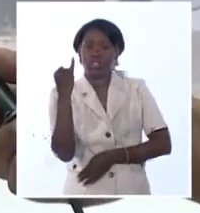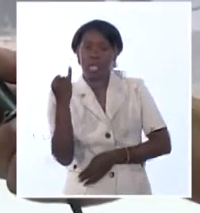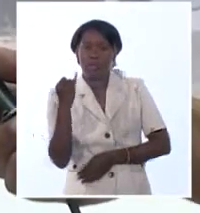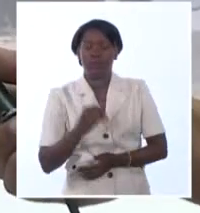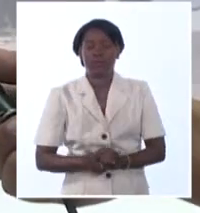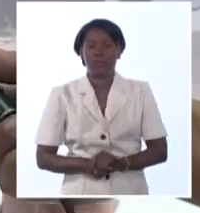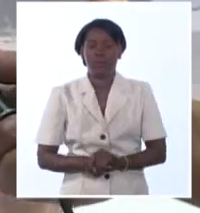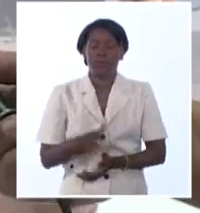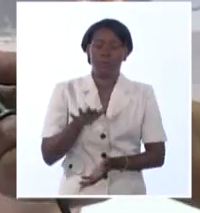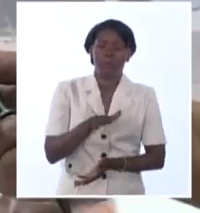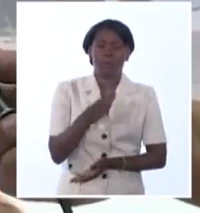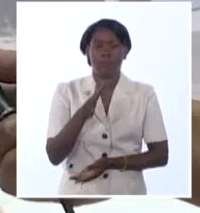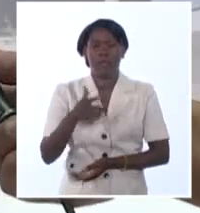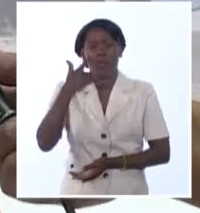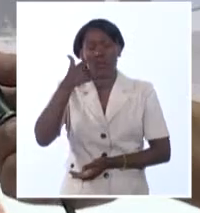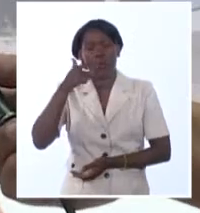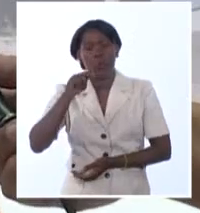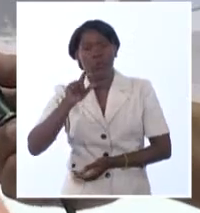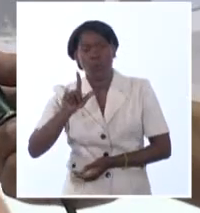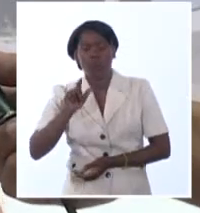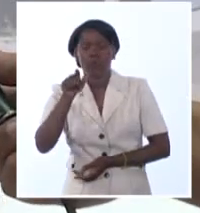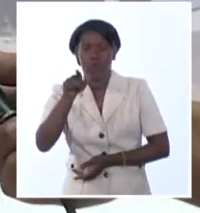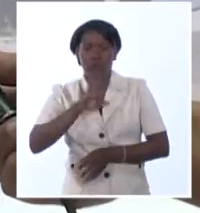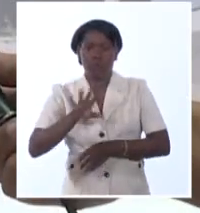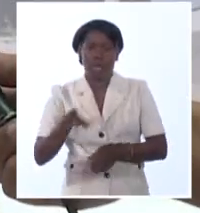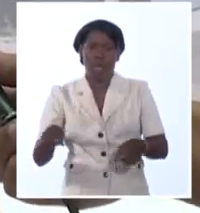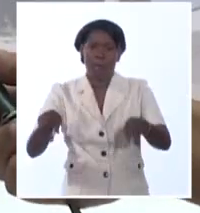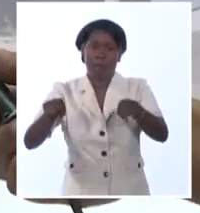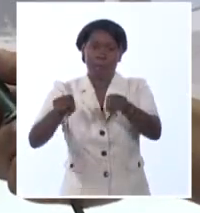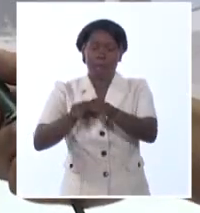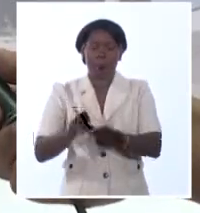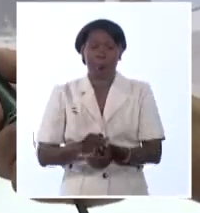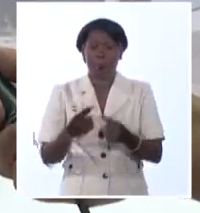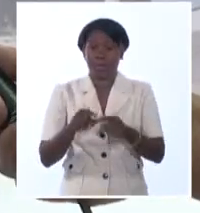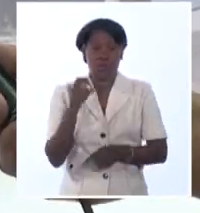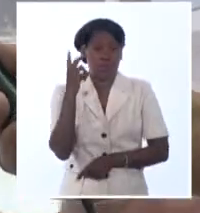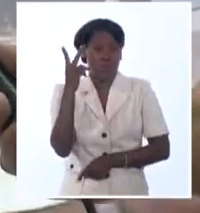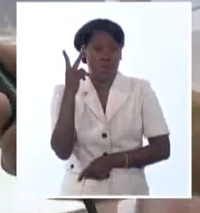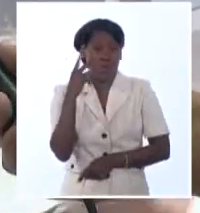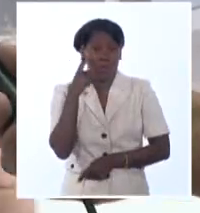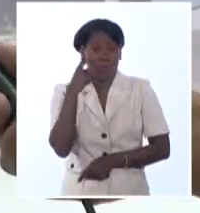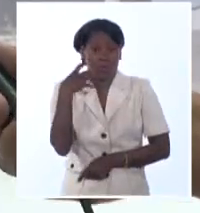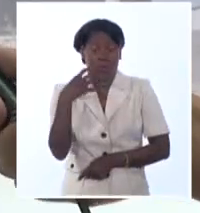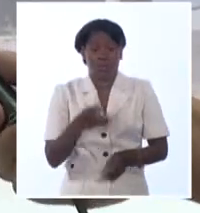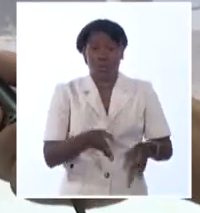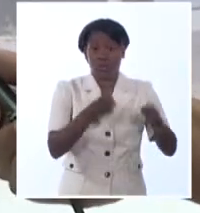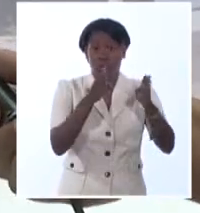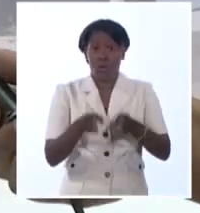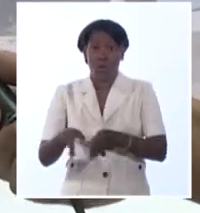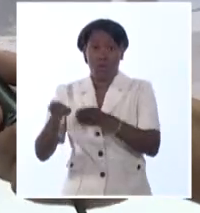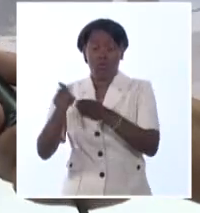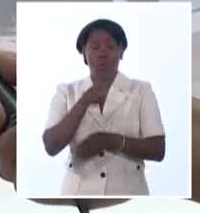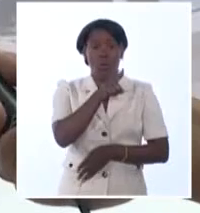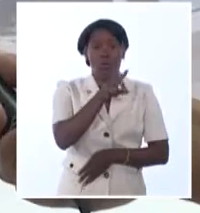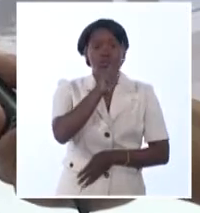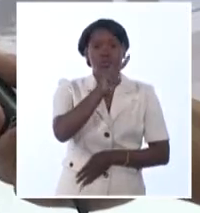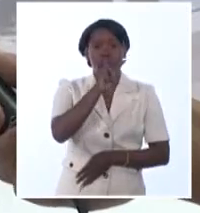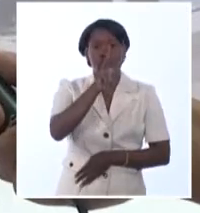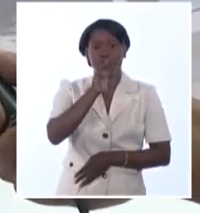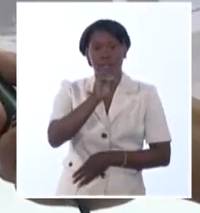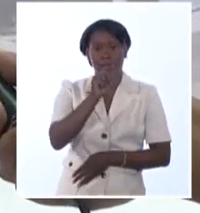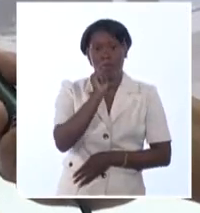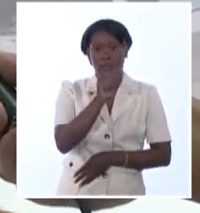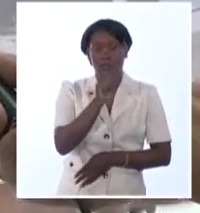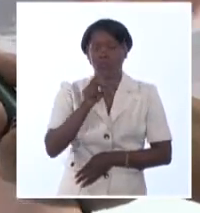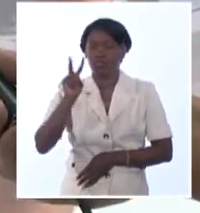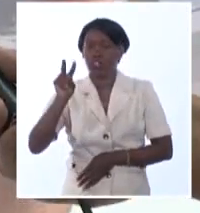al sistema eléctrico nacional. Pero 2 de las más importantes unidades, la termoeléctrica Guitera, con 230, 240 megawatts que nos puede aportar